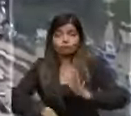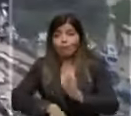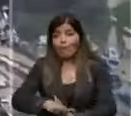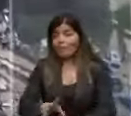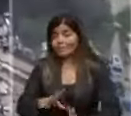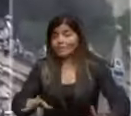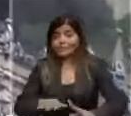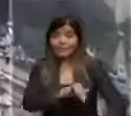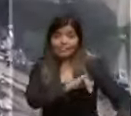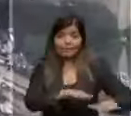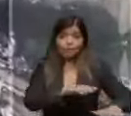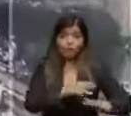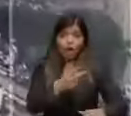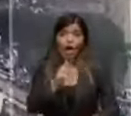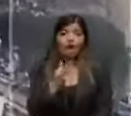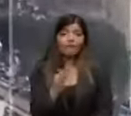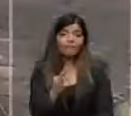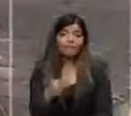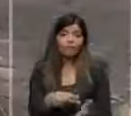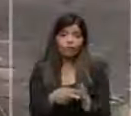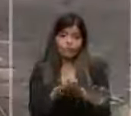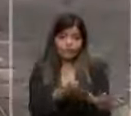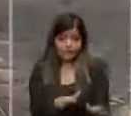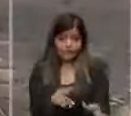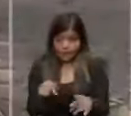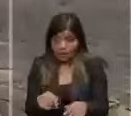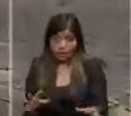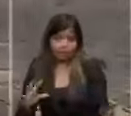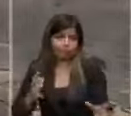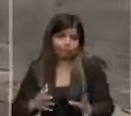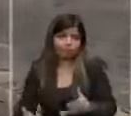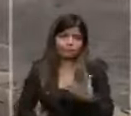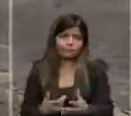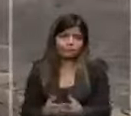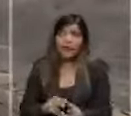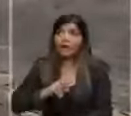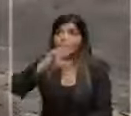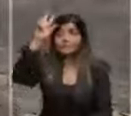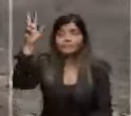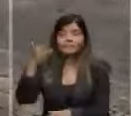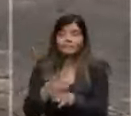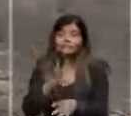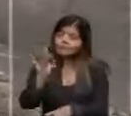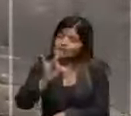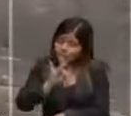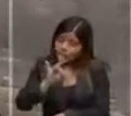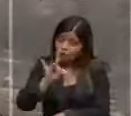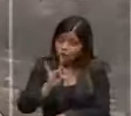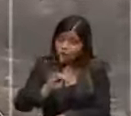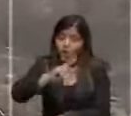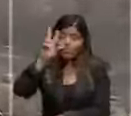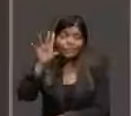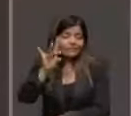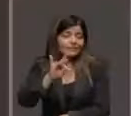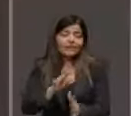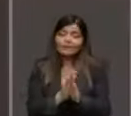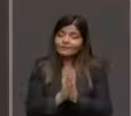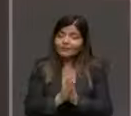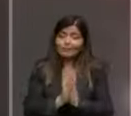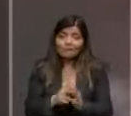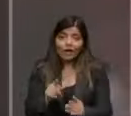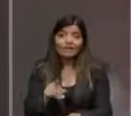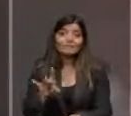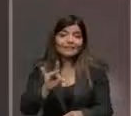del terremoto de febrero de 2010. Lo único que le pido a Dios es que la encontremos, como Dios quiera que la encontremos, pero